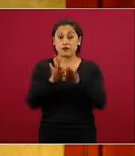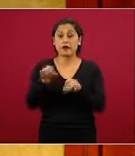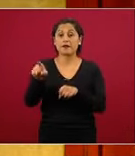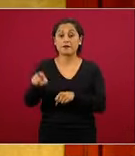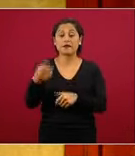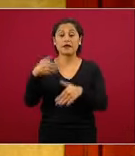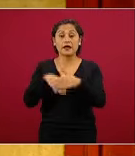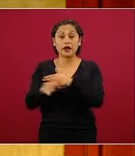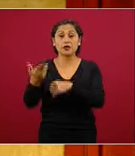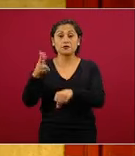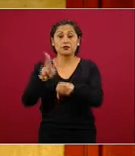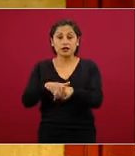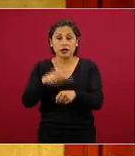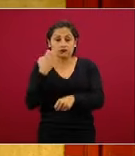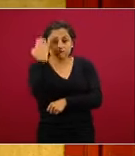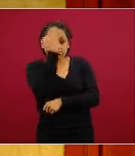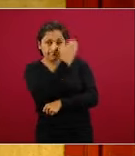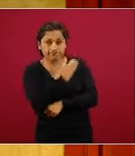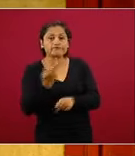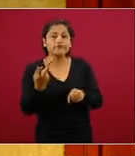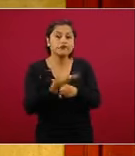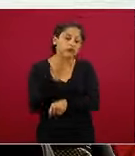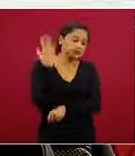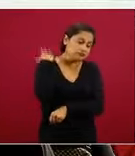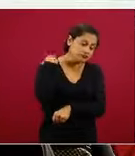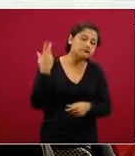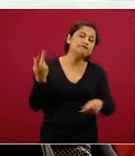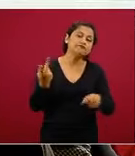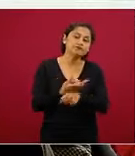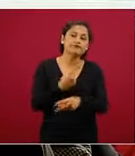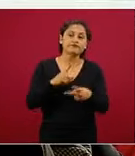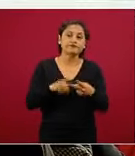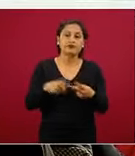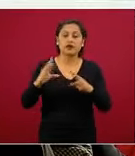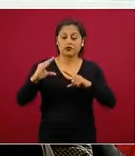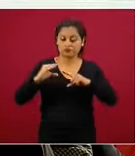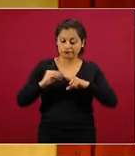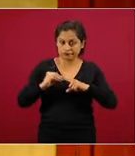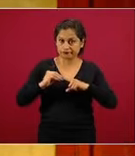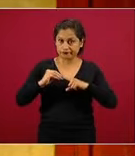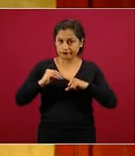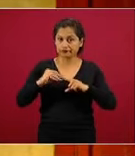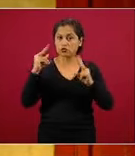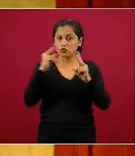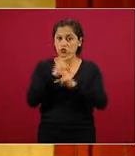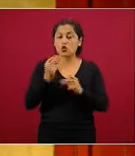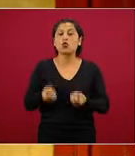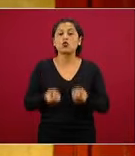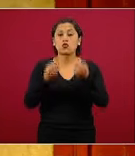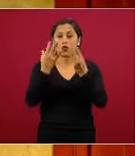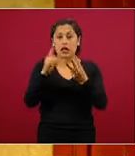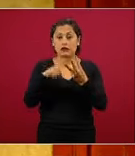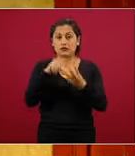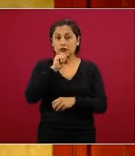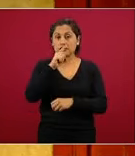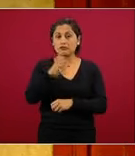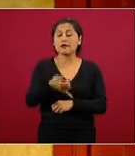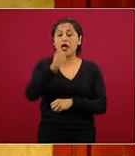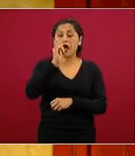extenso, hacer un monitoreo de la oxigenación sanguínea con oximetría de pulso, también la hidratación, hay